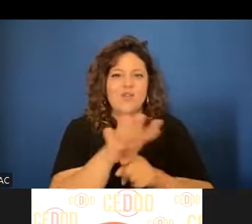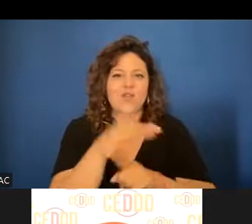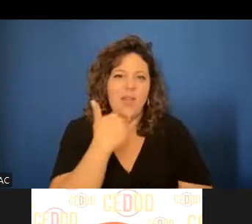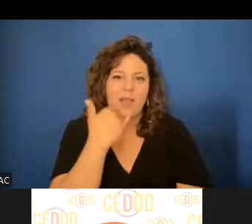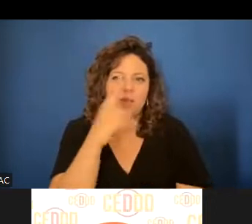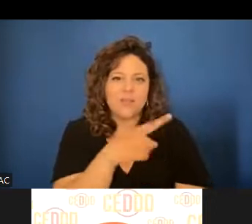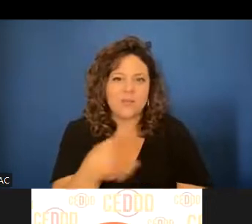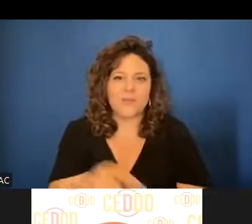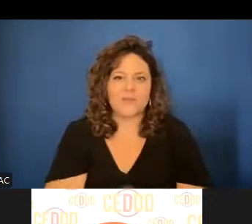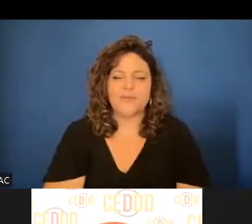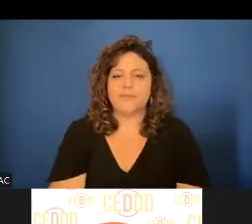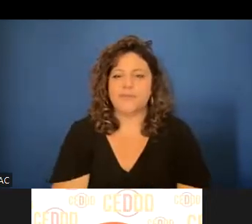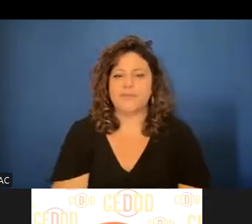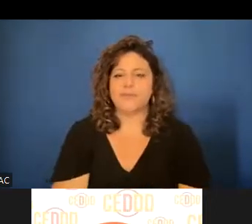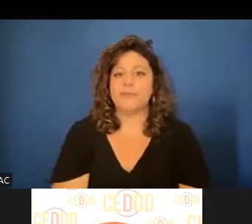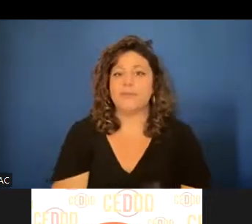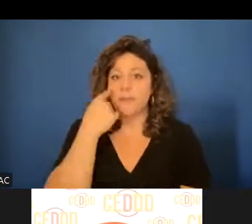esa circunstancia.